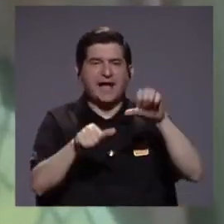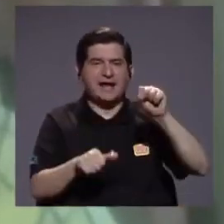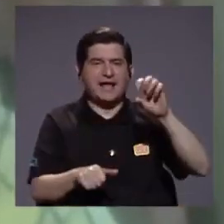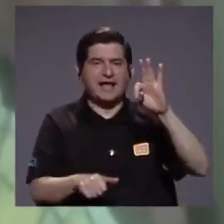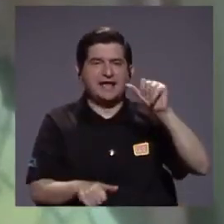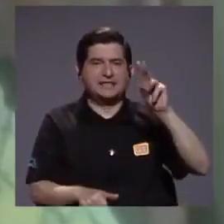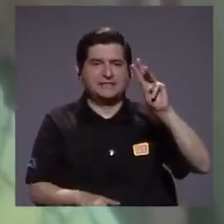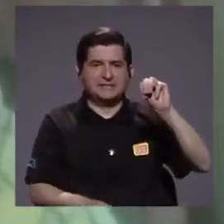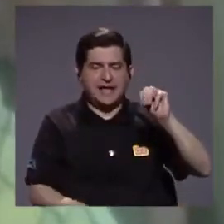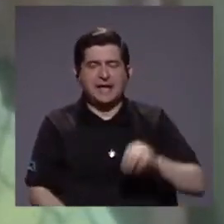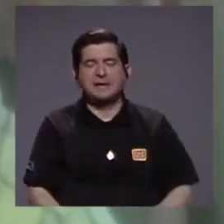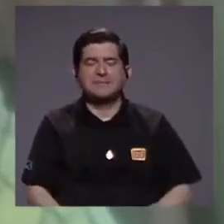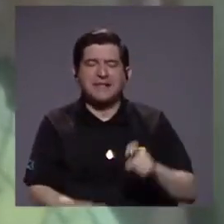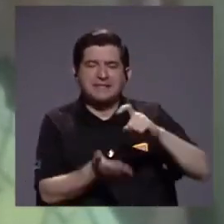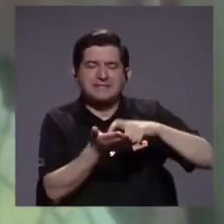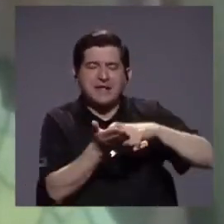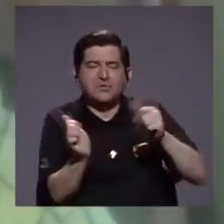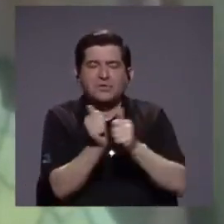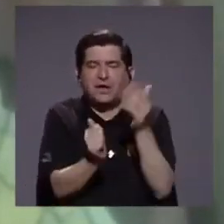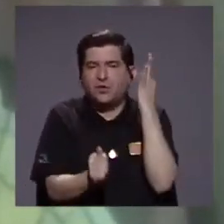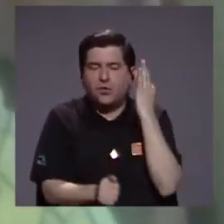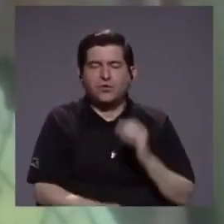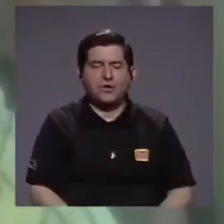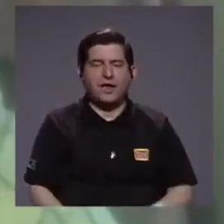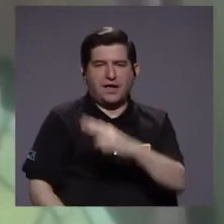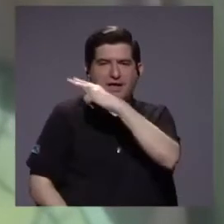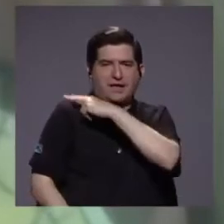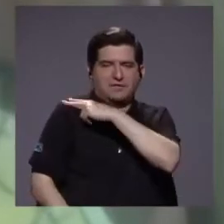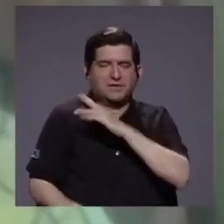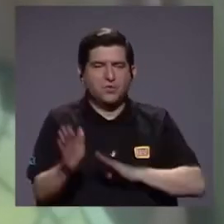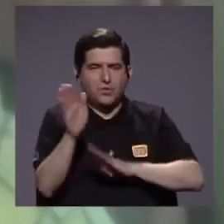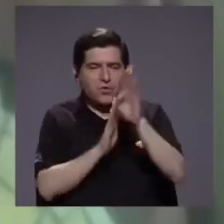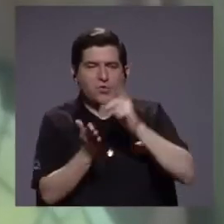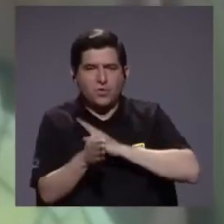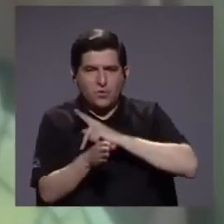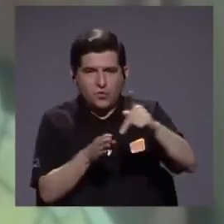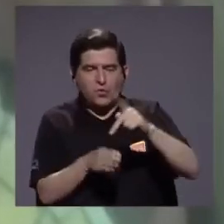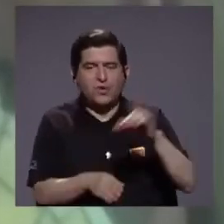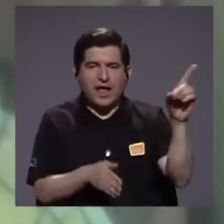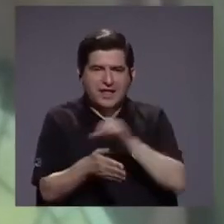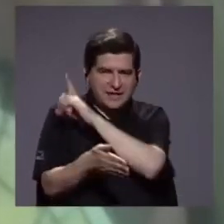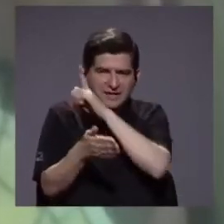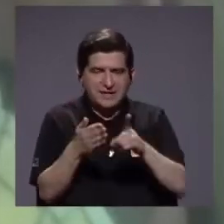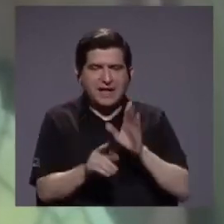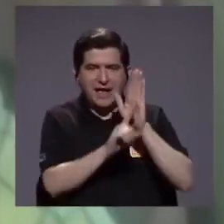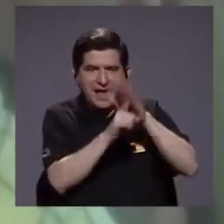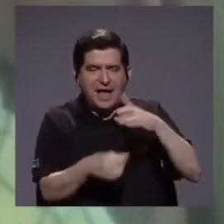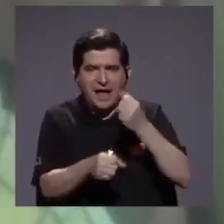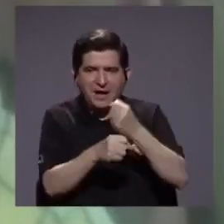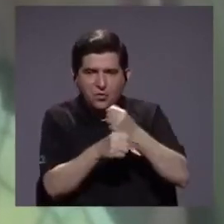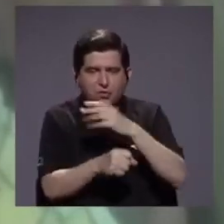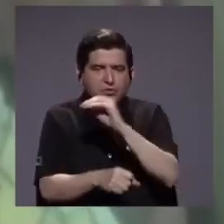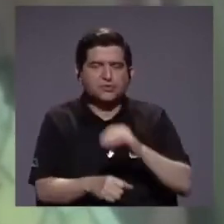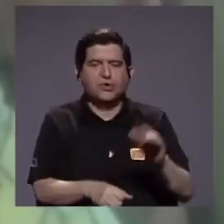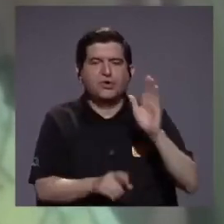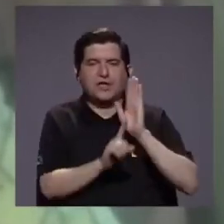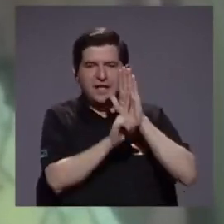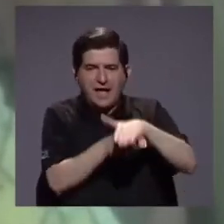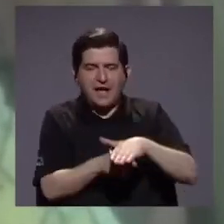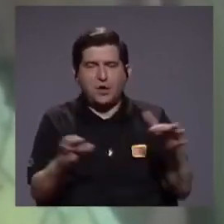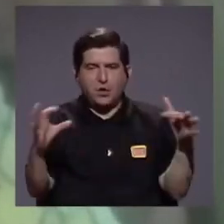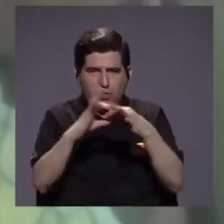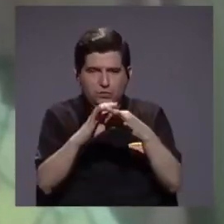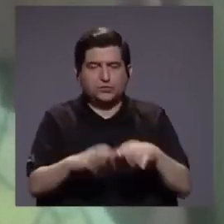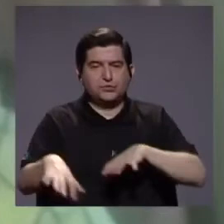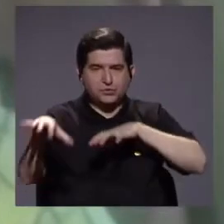deuda social histórica hacia las mujeres, en puestos jerárquicos, desarrollo profesional, discriminación, acoso laboral y acoso sexual. ¿Cuáles